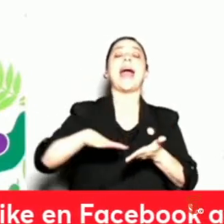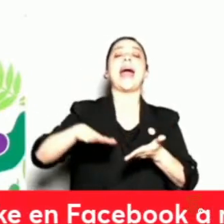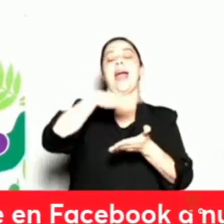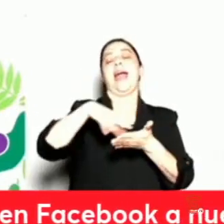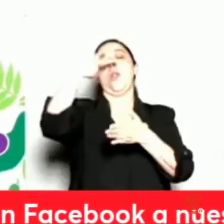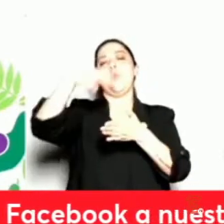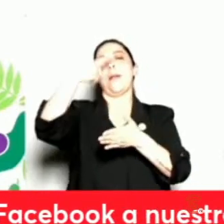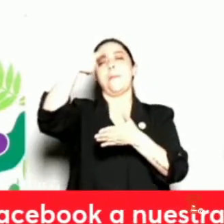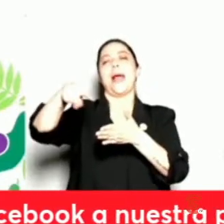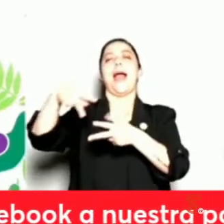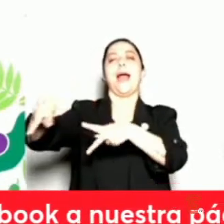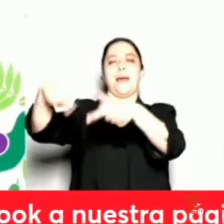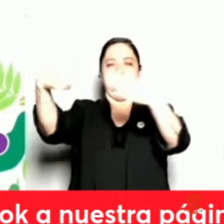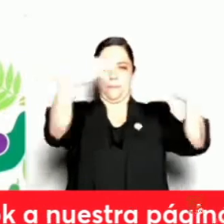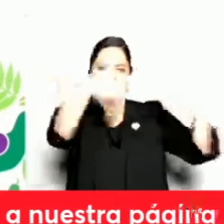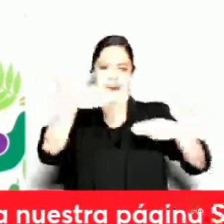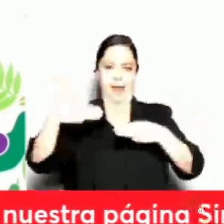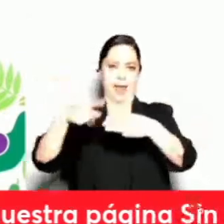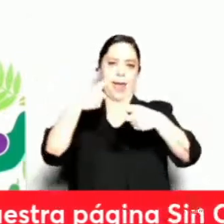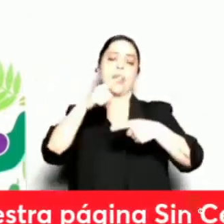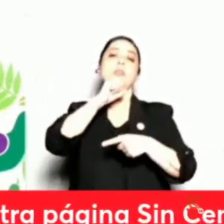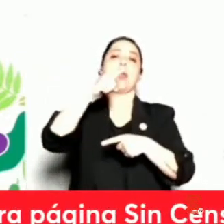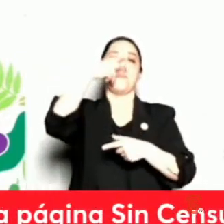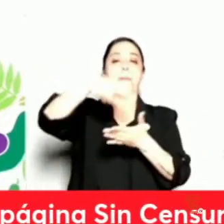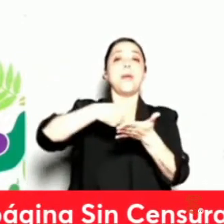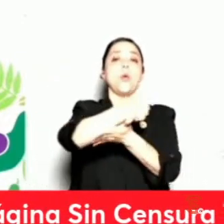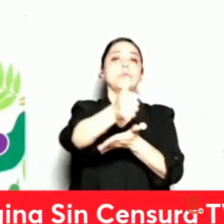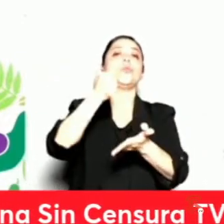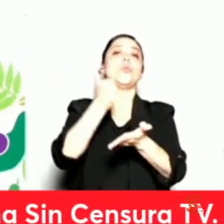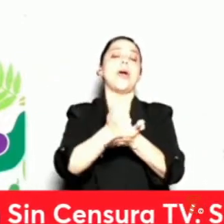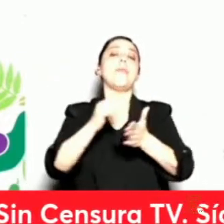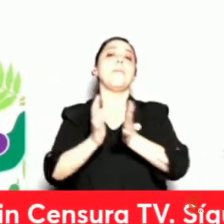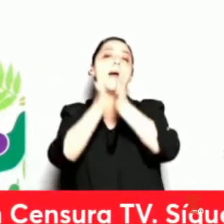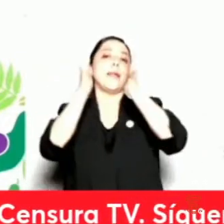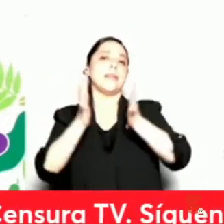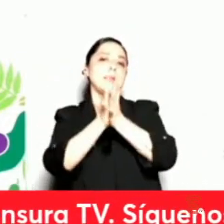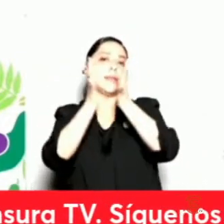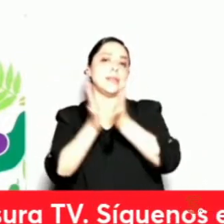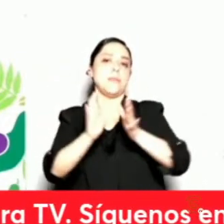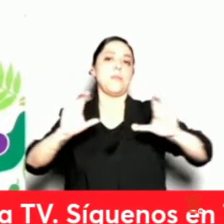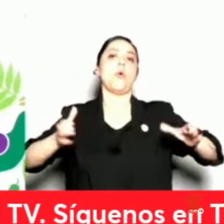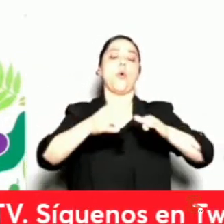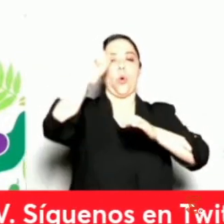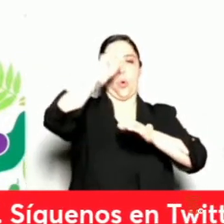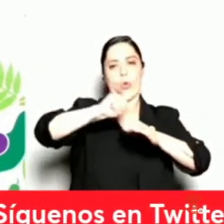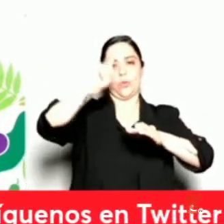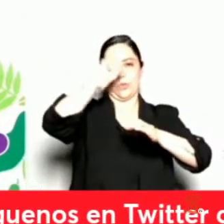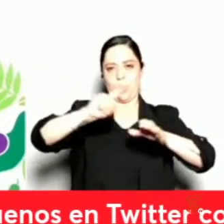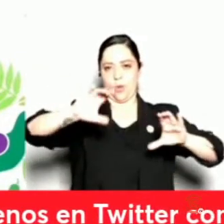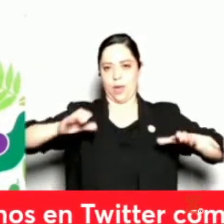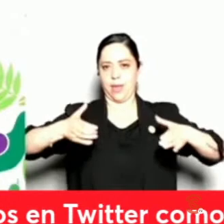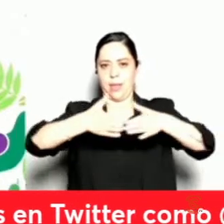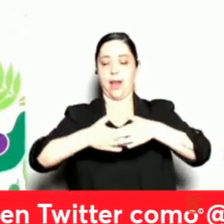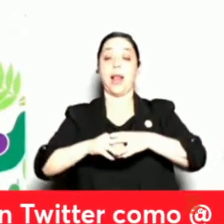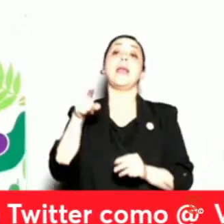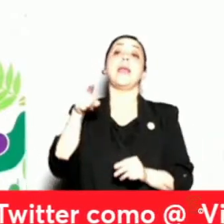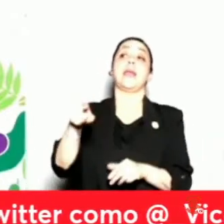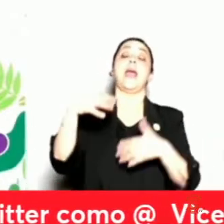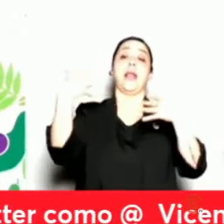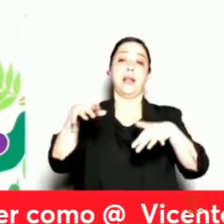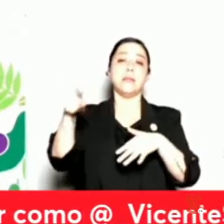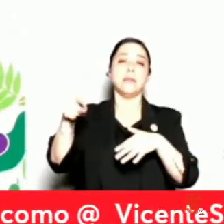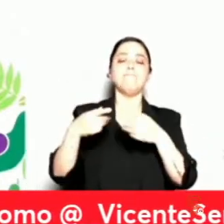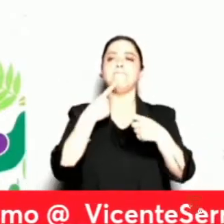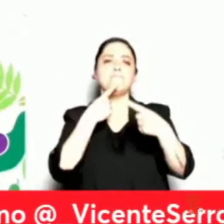participado en el Instituto Electoral de la Ciudad de México como coordinador de asesores de la Presidencia del Consejo General y se le reconoce como negociador